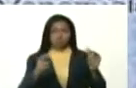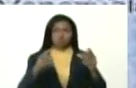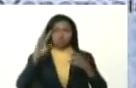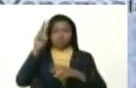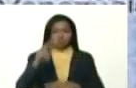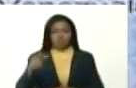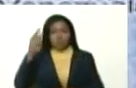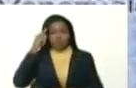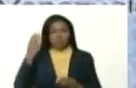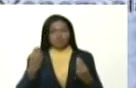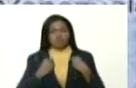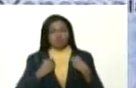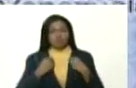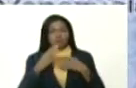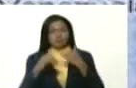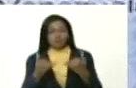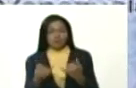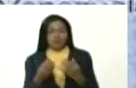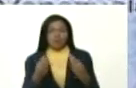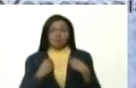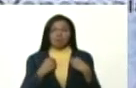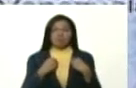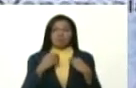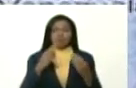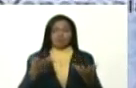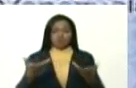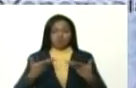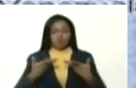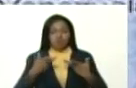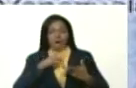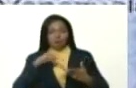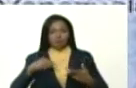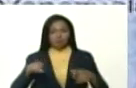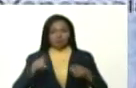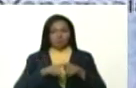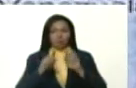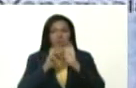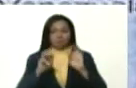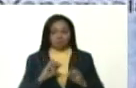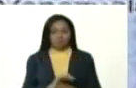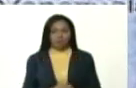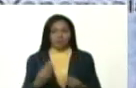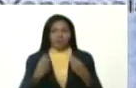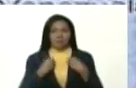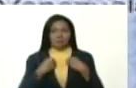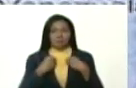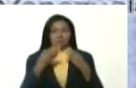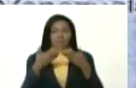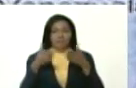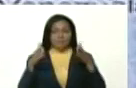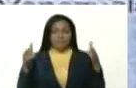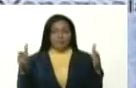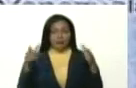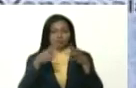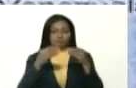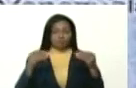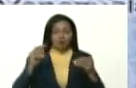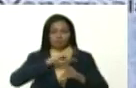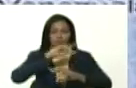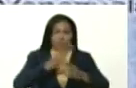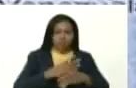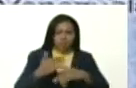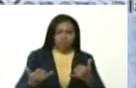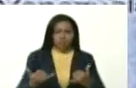vida, para que la vida nos brille, para que la vida se abra con toda su